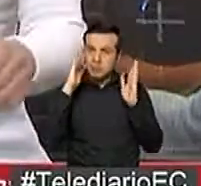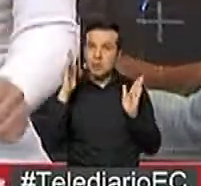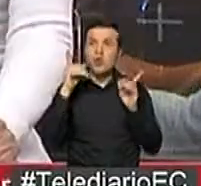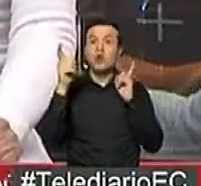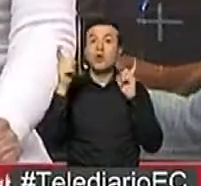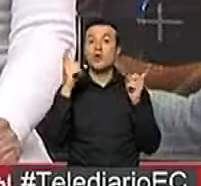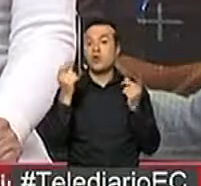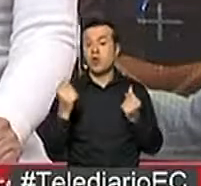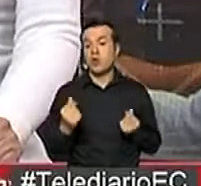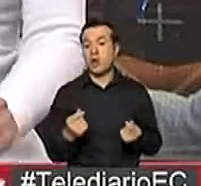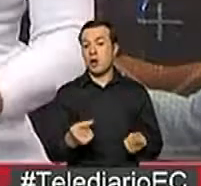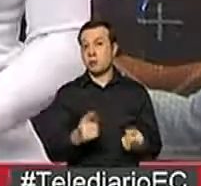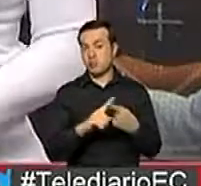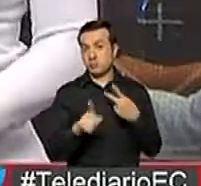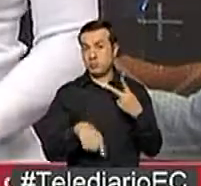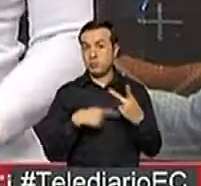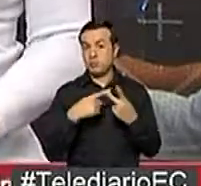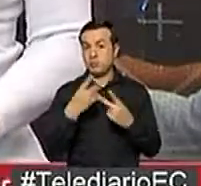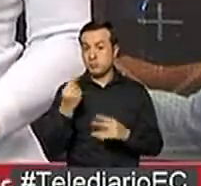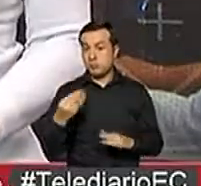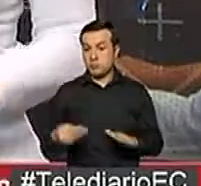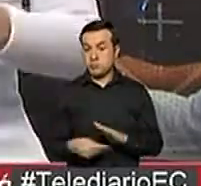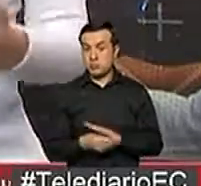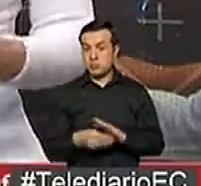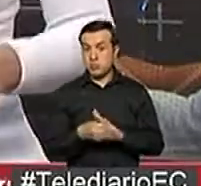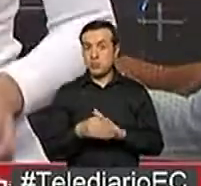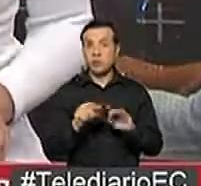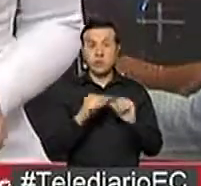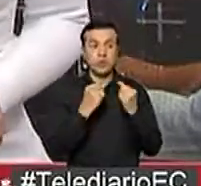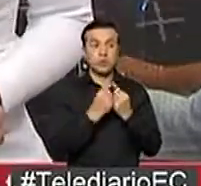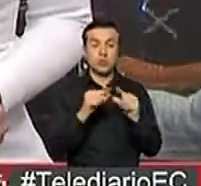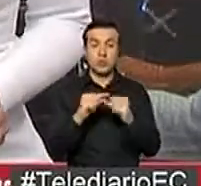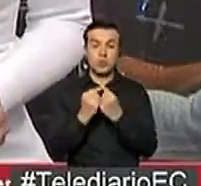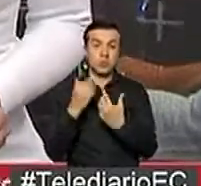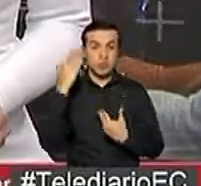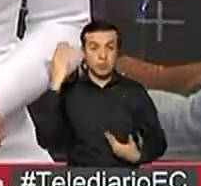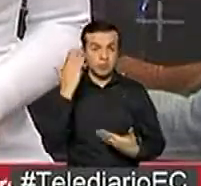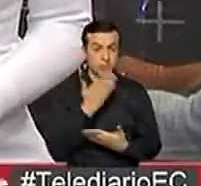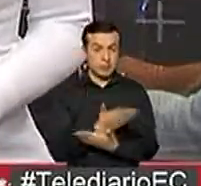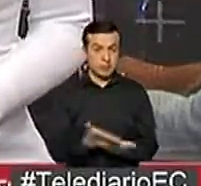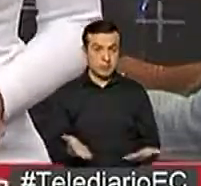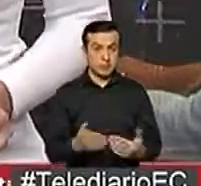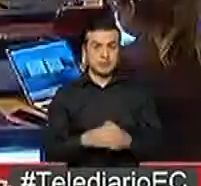control del gasto electoral y el financiamiento de los partidos y movimientos políticos.